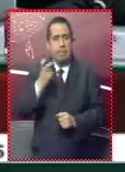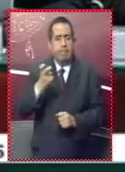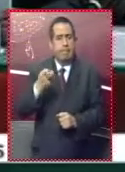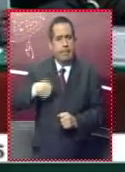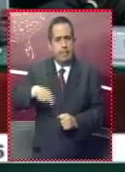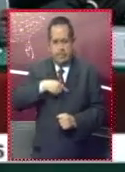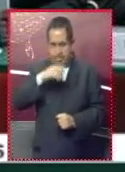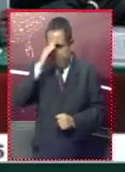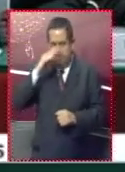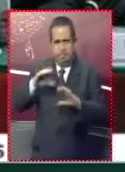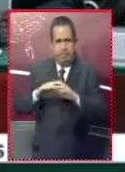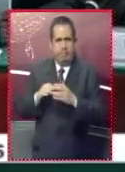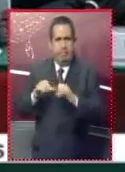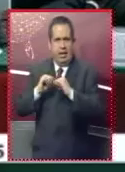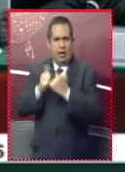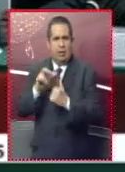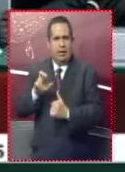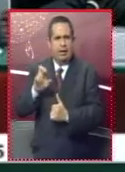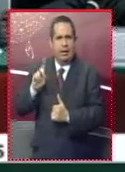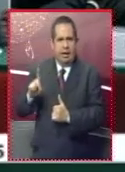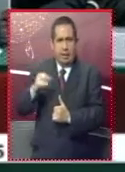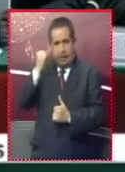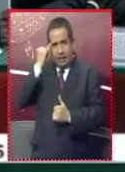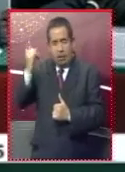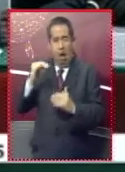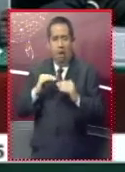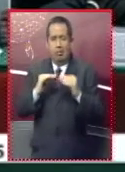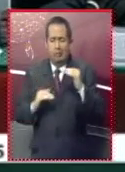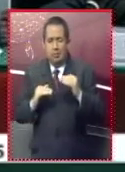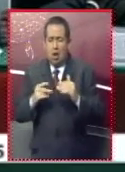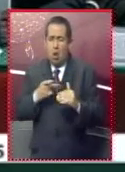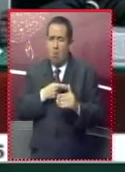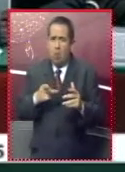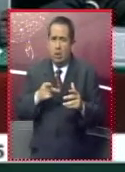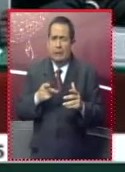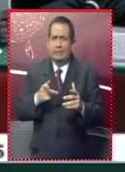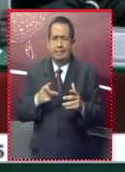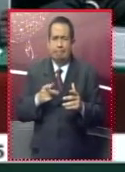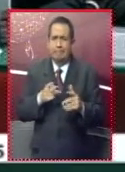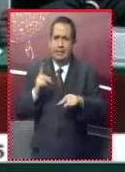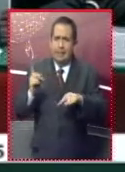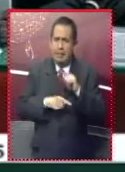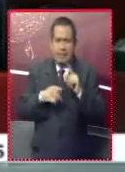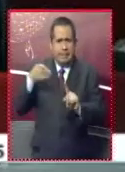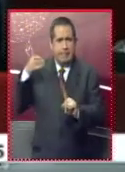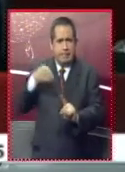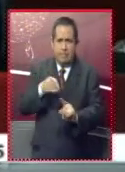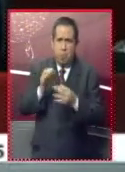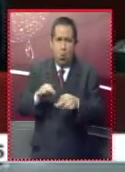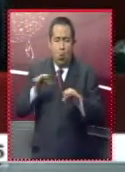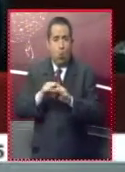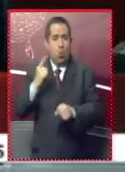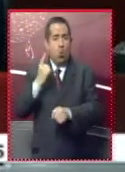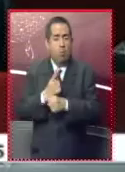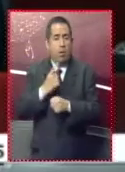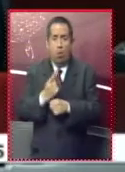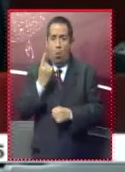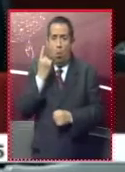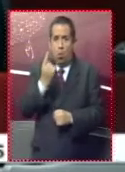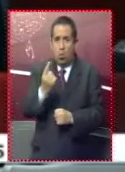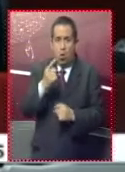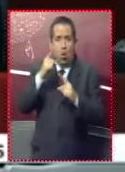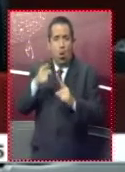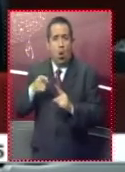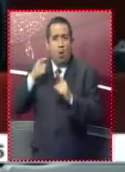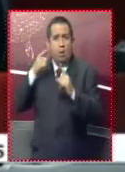nosotros enfrentar la perpetuación de la desigualdad y pobreza tendría que ser el eje, la prioridad número